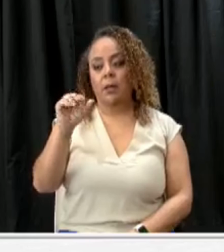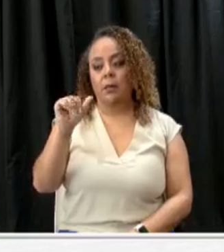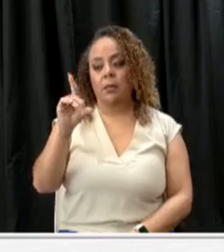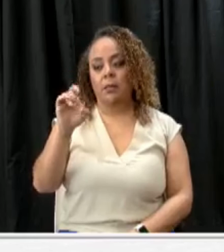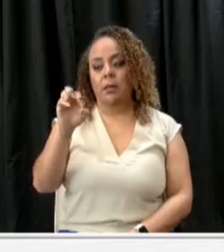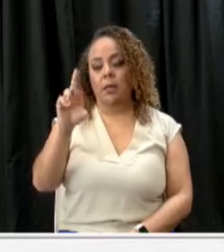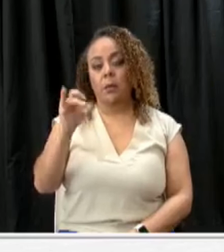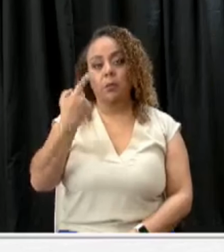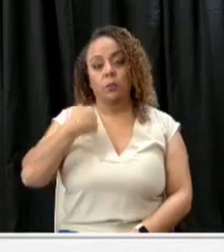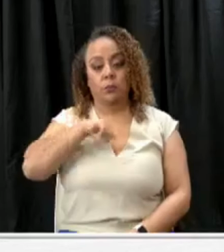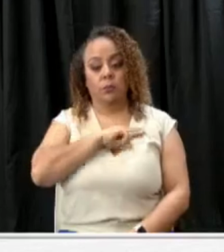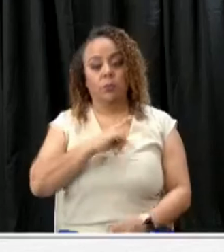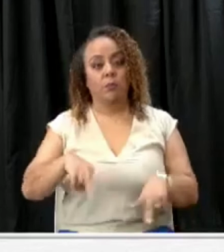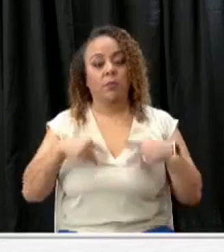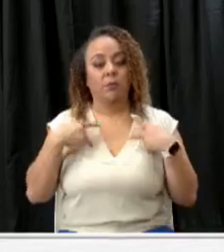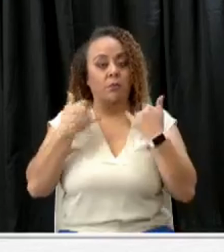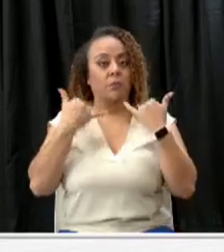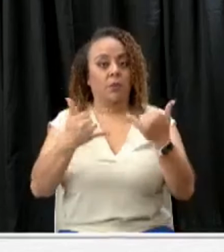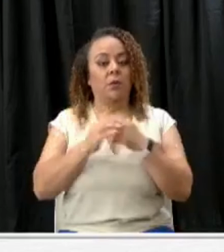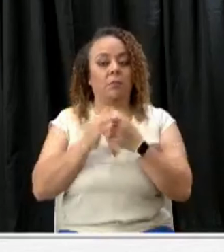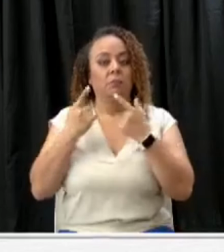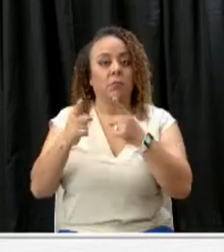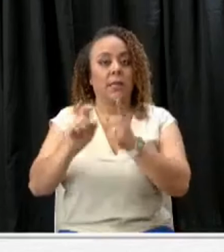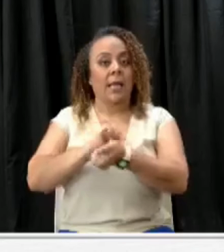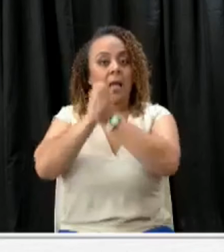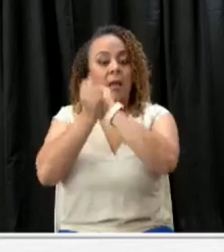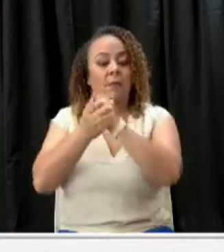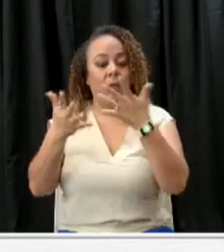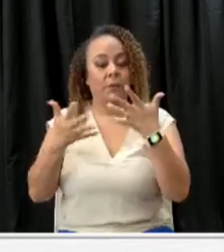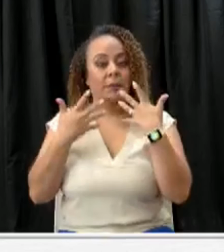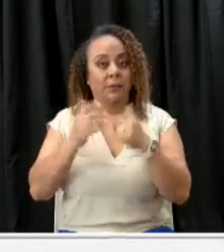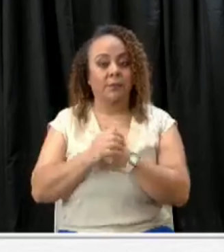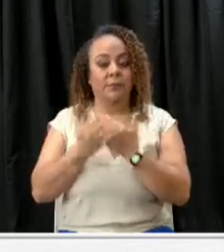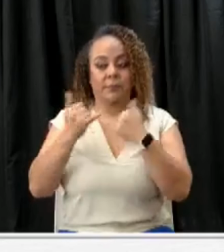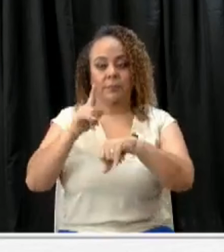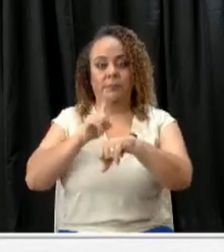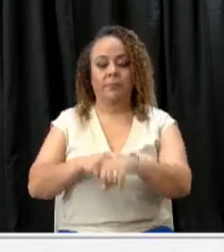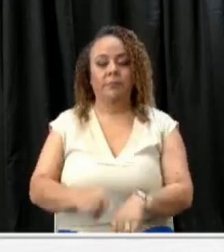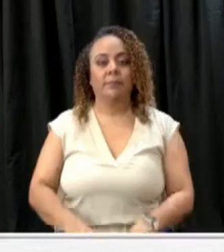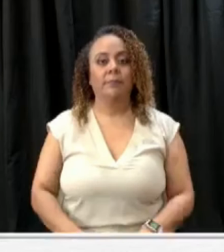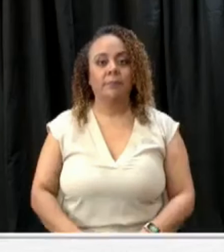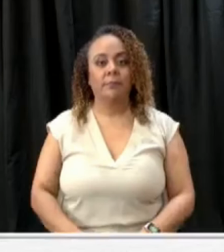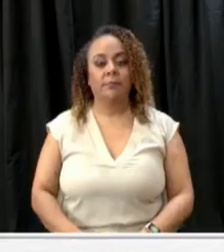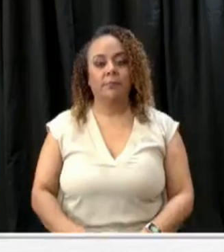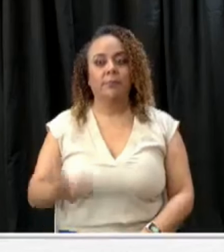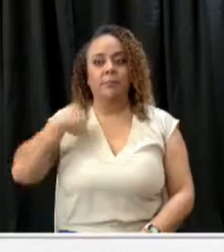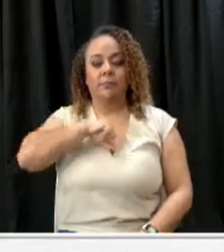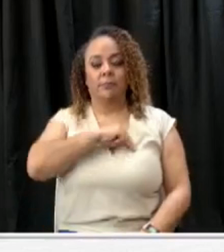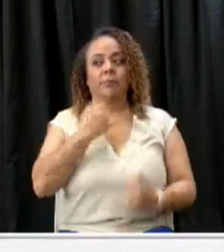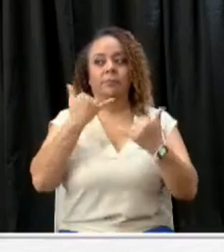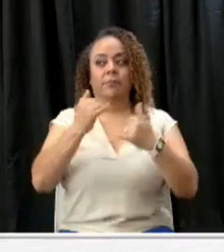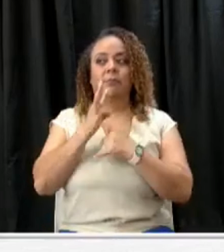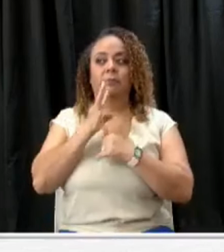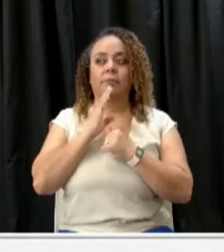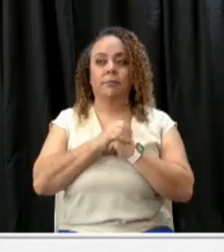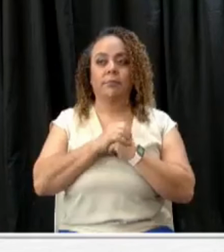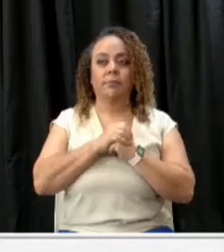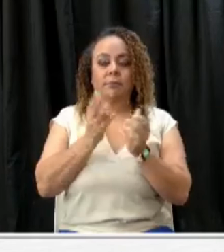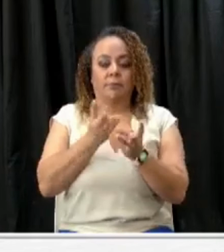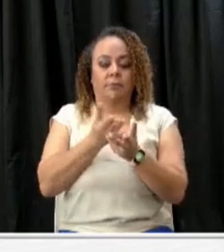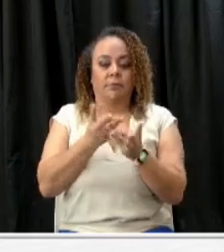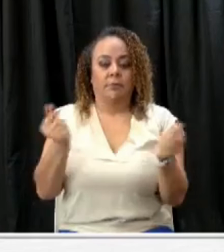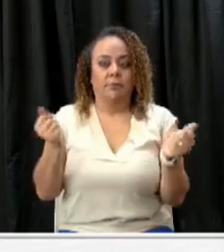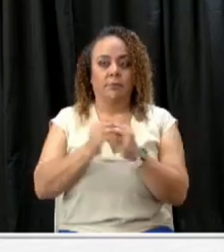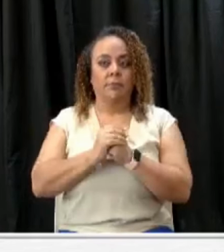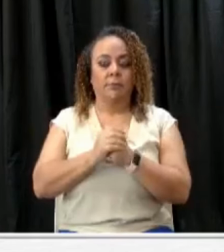viviendo los efectos del cambio climático en este momento. y nosotros ahora lo que hablamos es de la mitigación